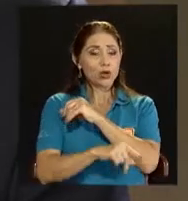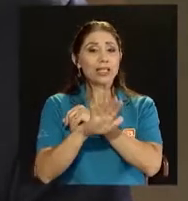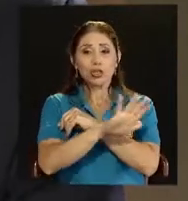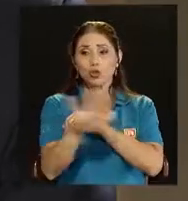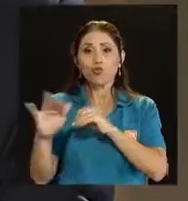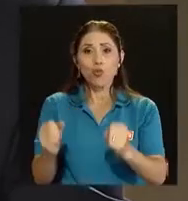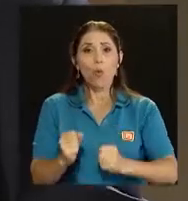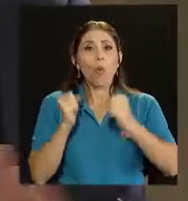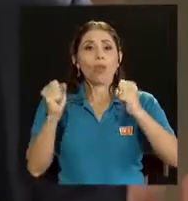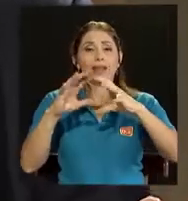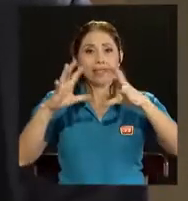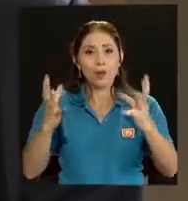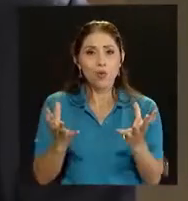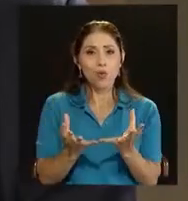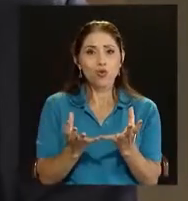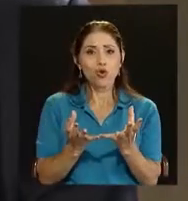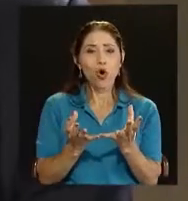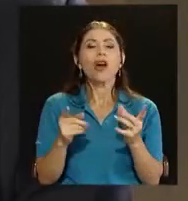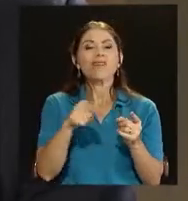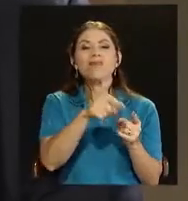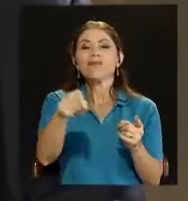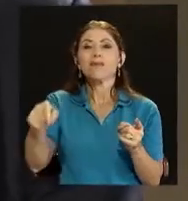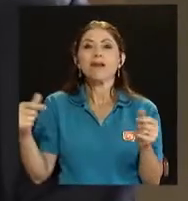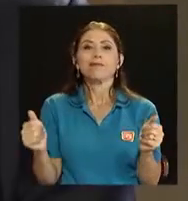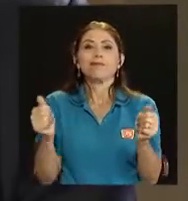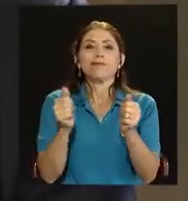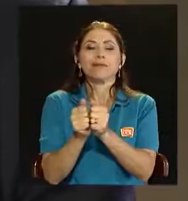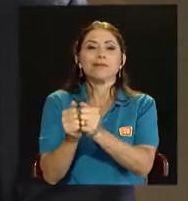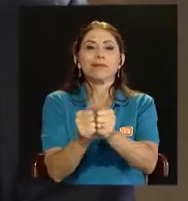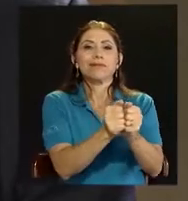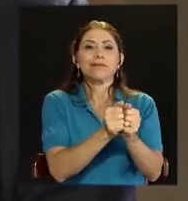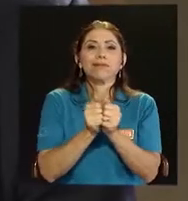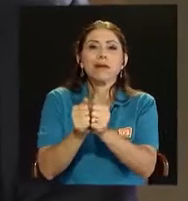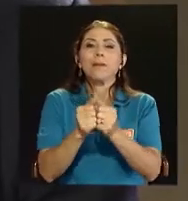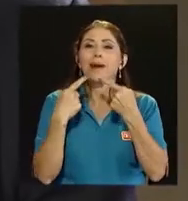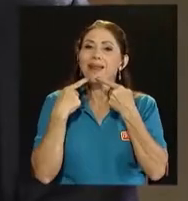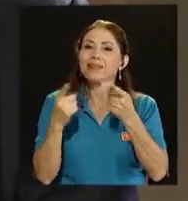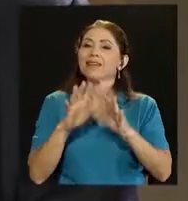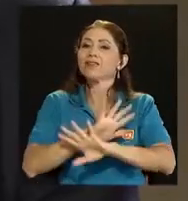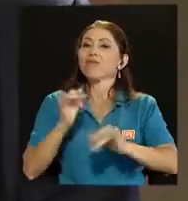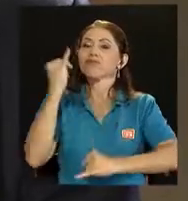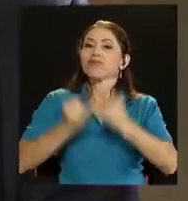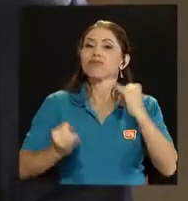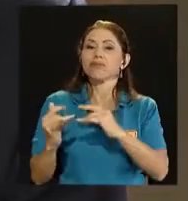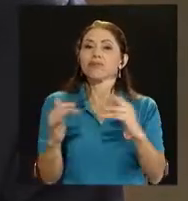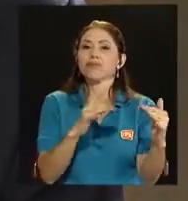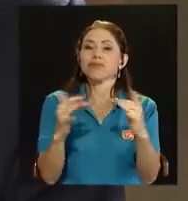decir que se acaba la guerra y vamos a establecer una verdadera y